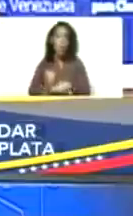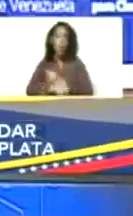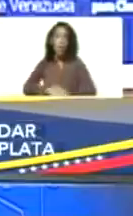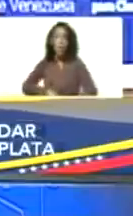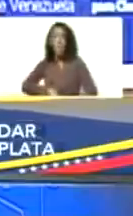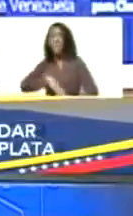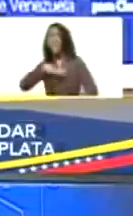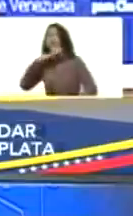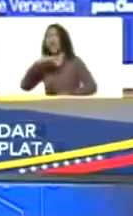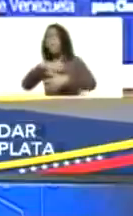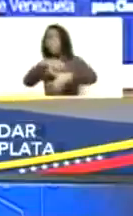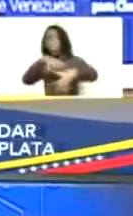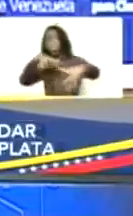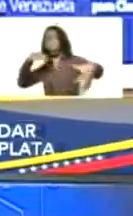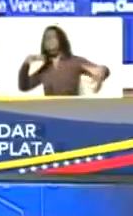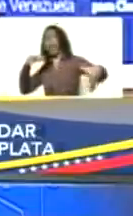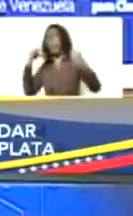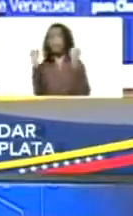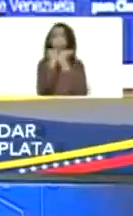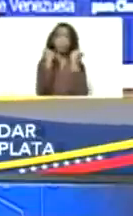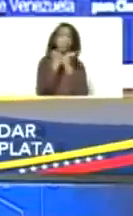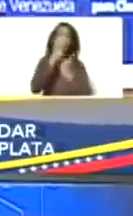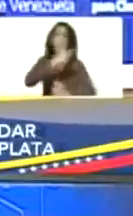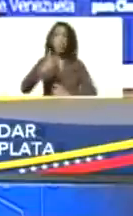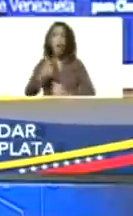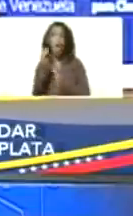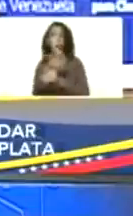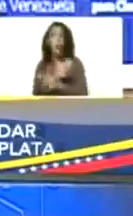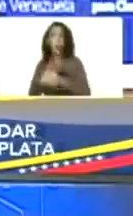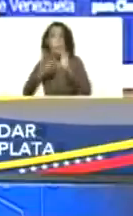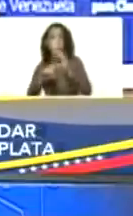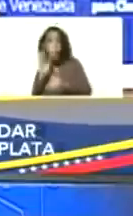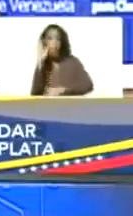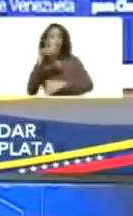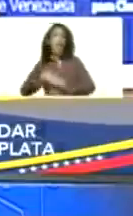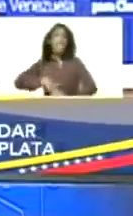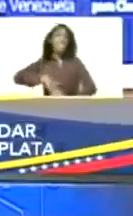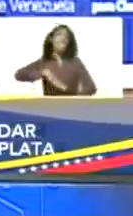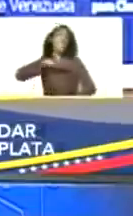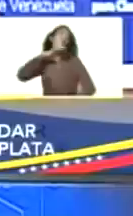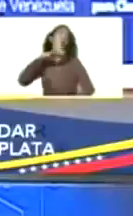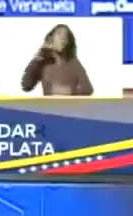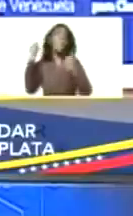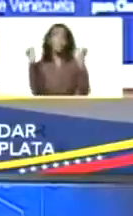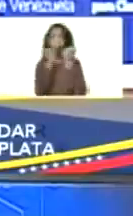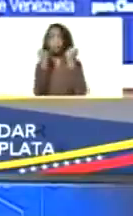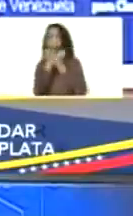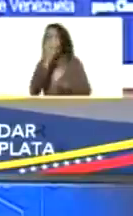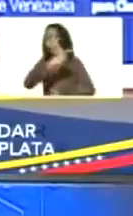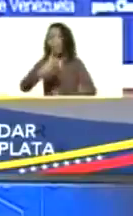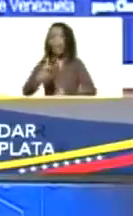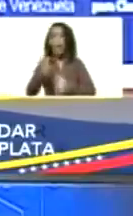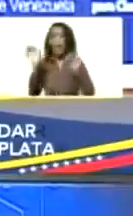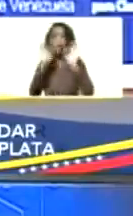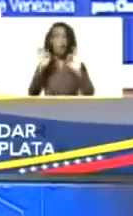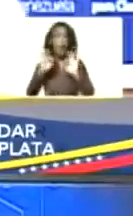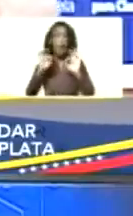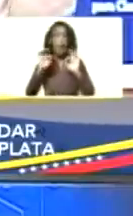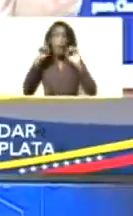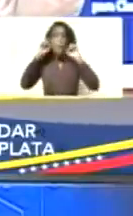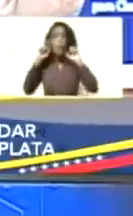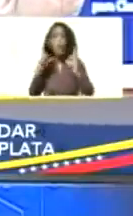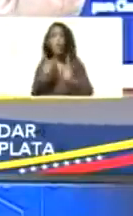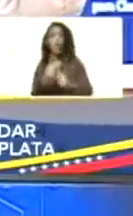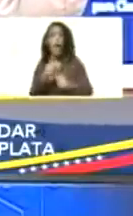gente. Los juegos de basquetbol, full de gente, a lo loco, todo el mundo sin tapaboca.